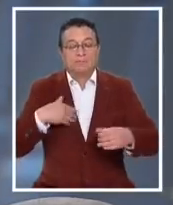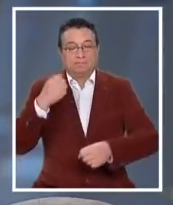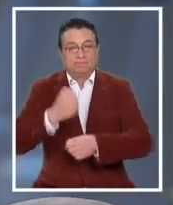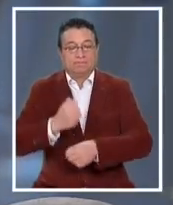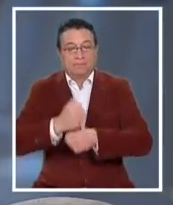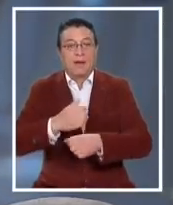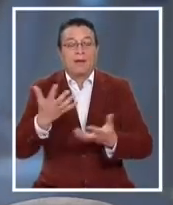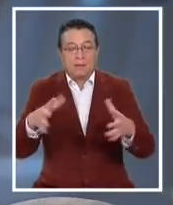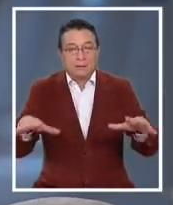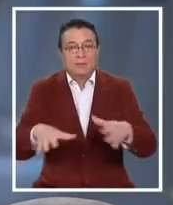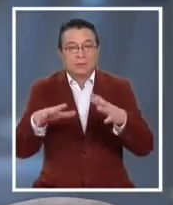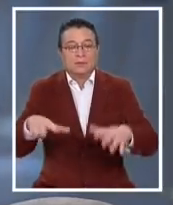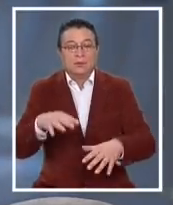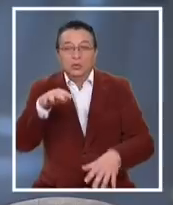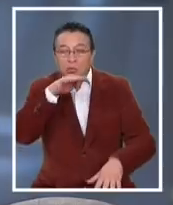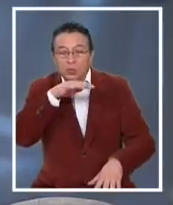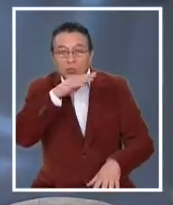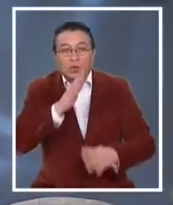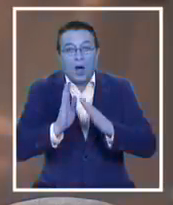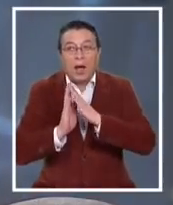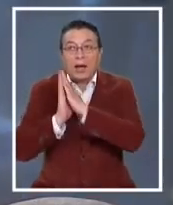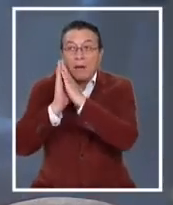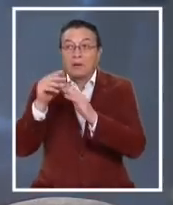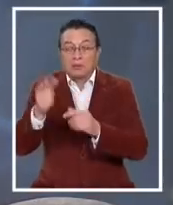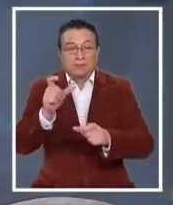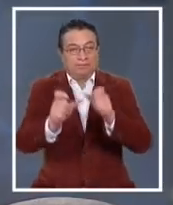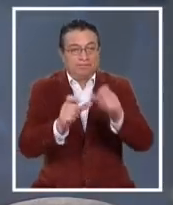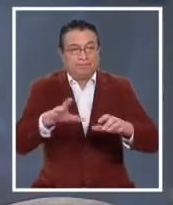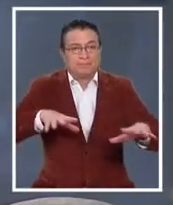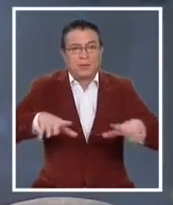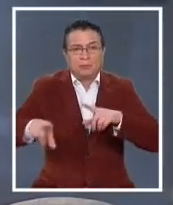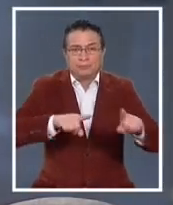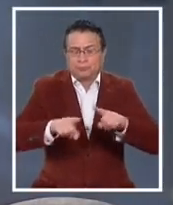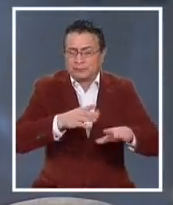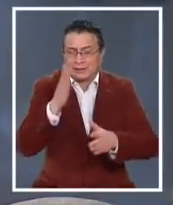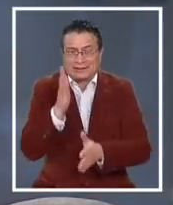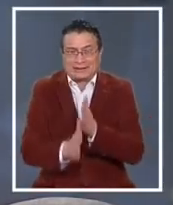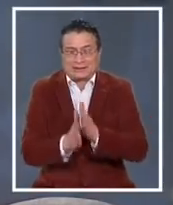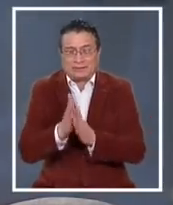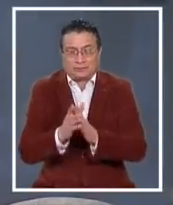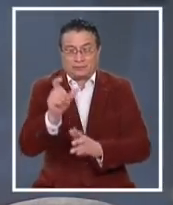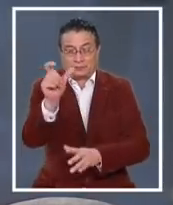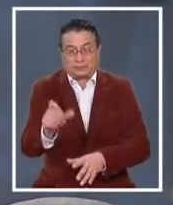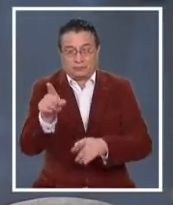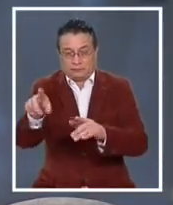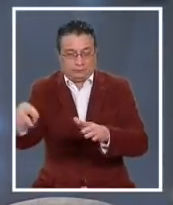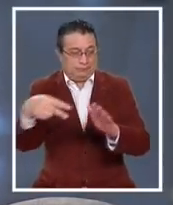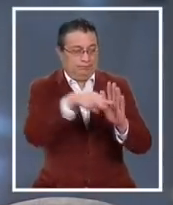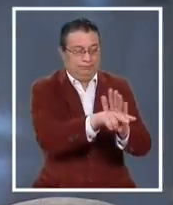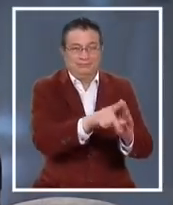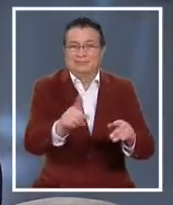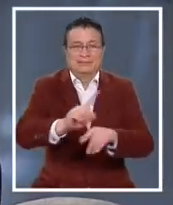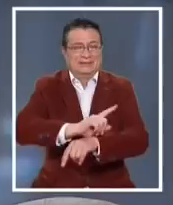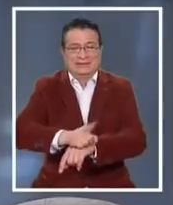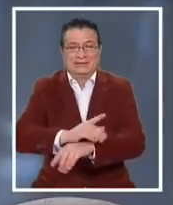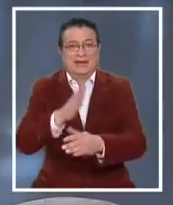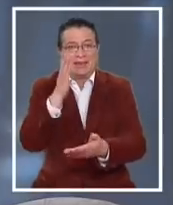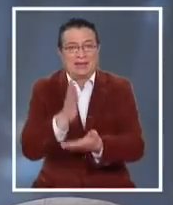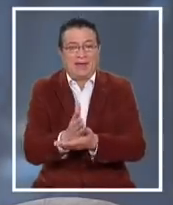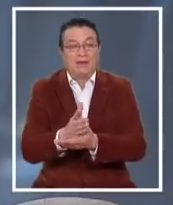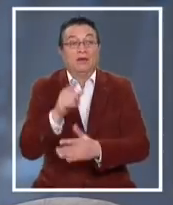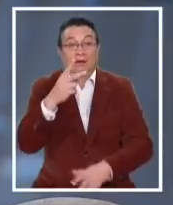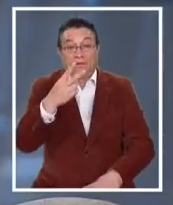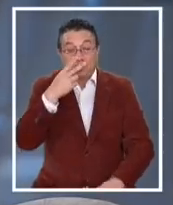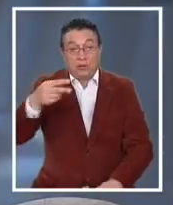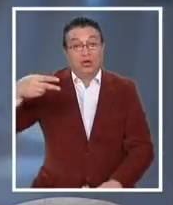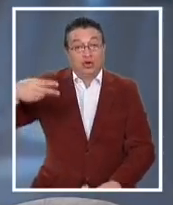camas. Estamos pidiéndole a la gente que las pacientes se muevan rápidamente, que el paciente tenga que estar donde tiene que estar. Y estamos, como ustedes han visto en las